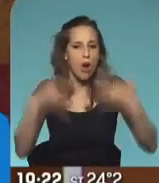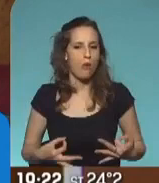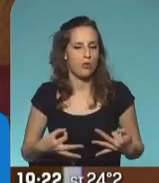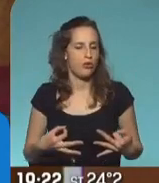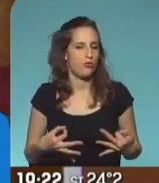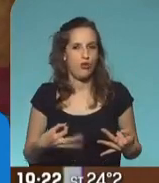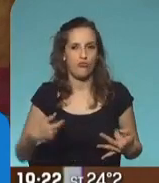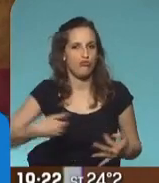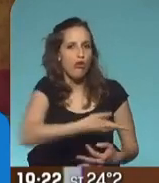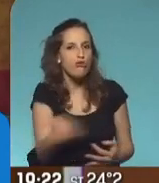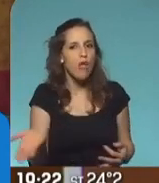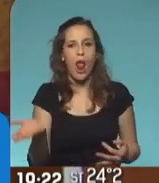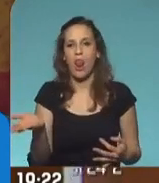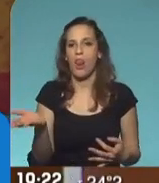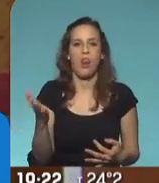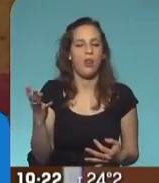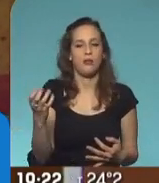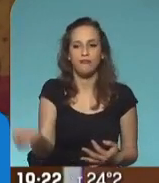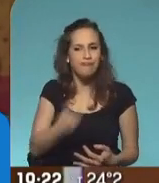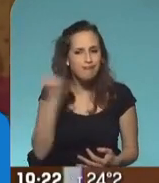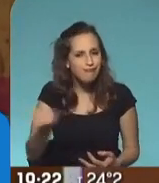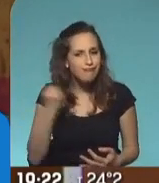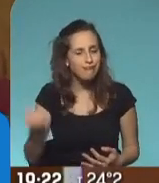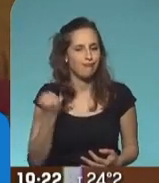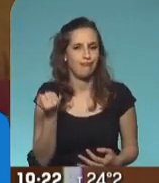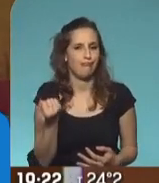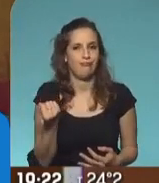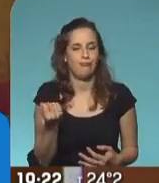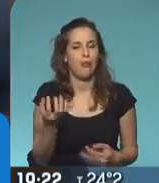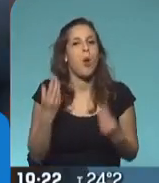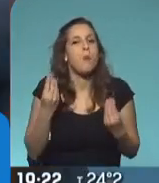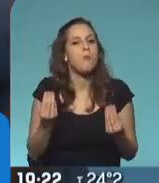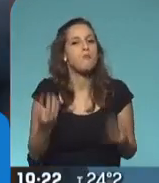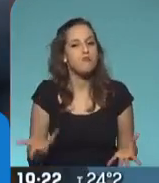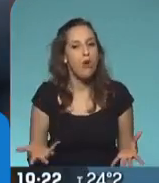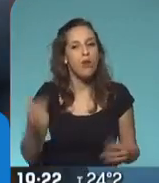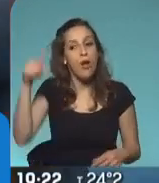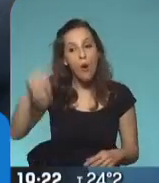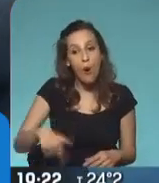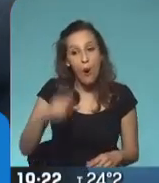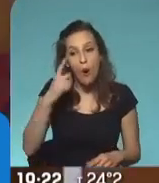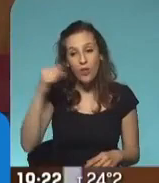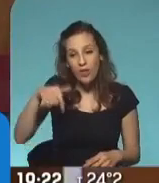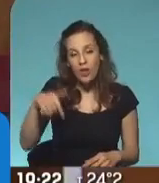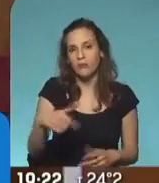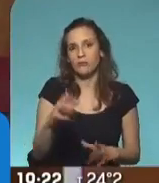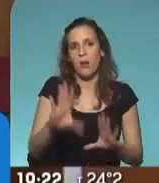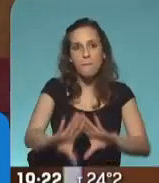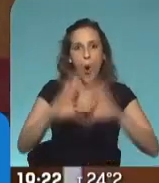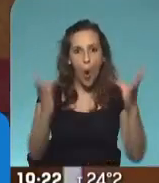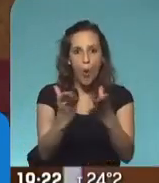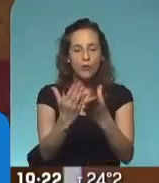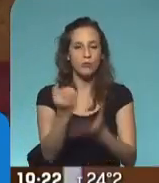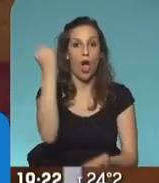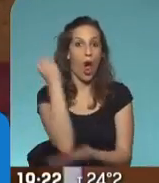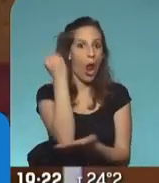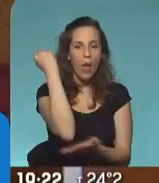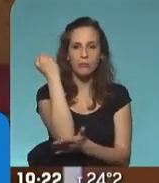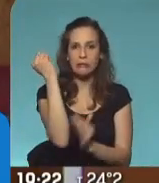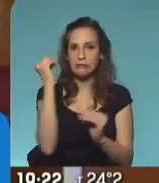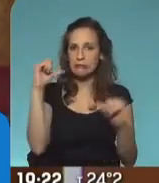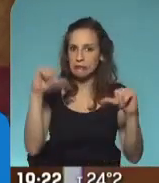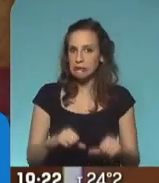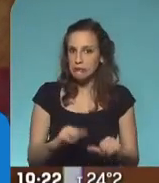es verdaderamente importante porque Europa está, el mundo está al borde de una recesión económica y lo que Europa siempre ha hecho en los